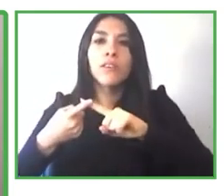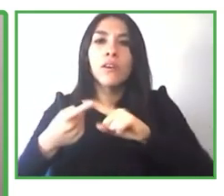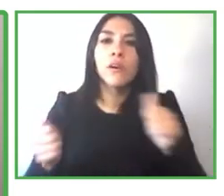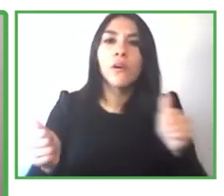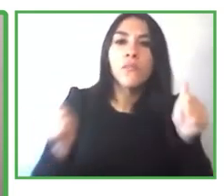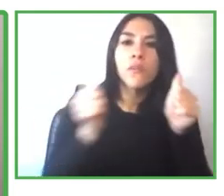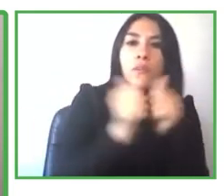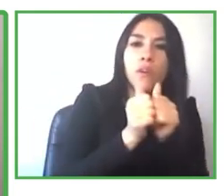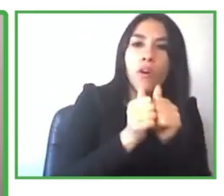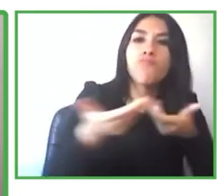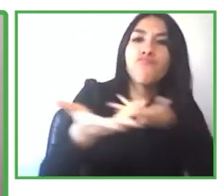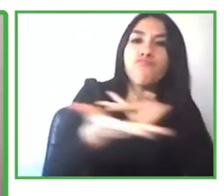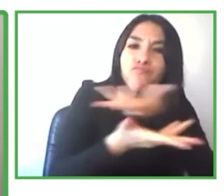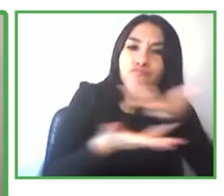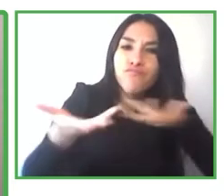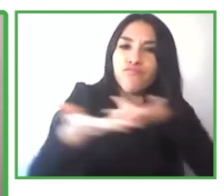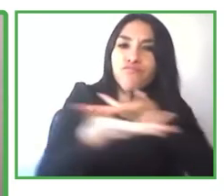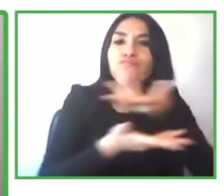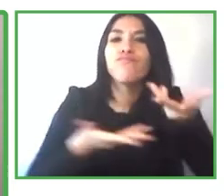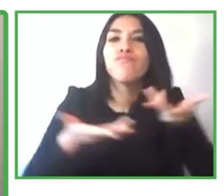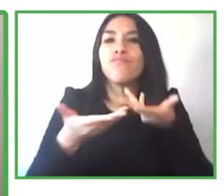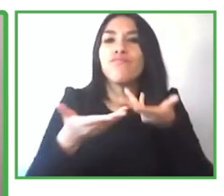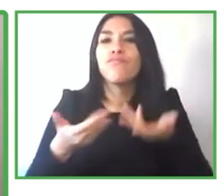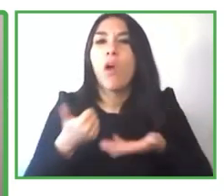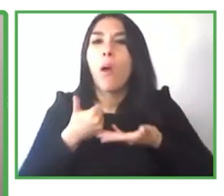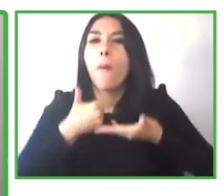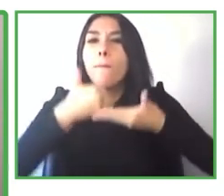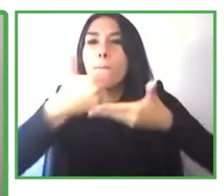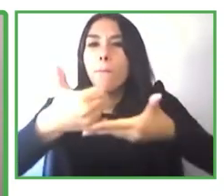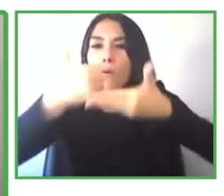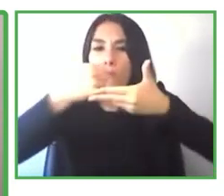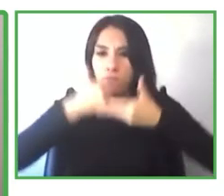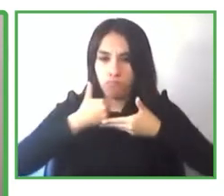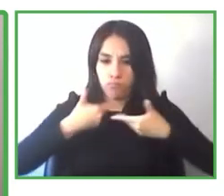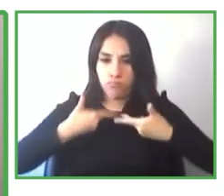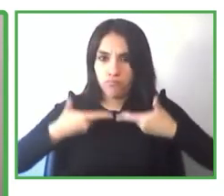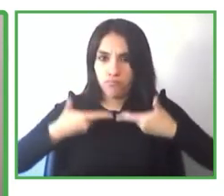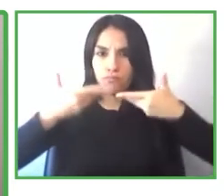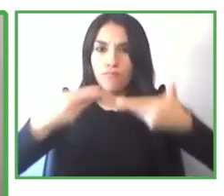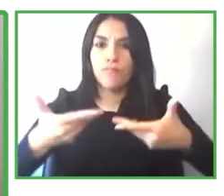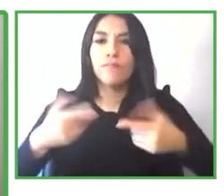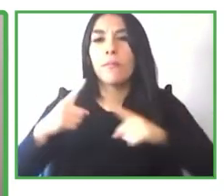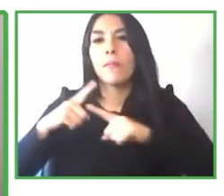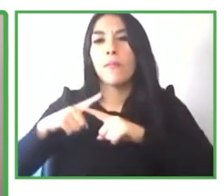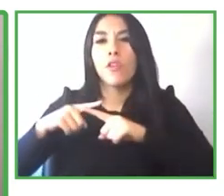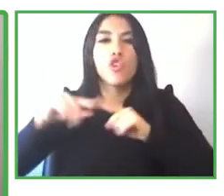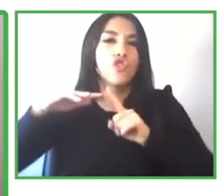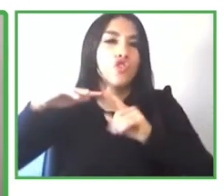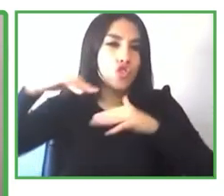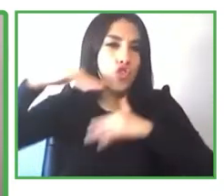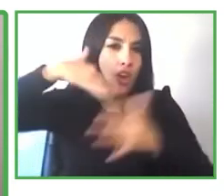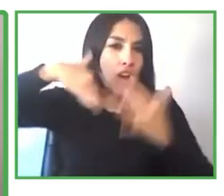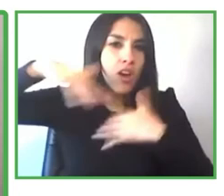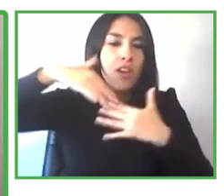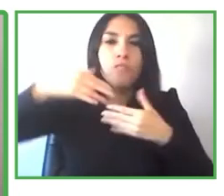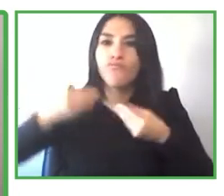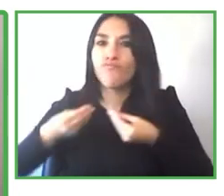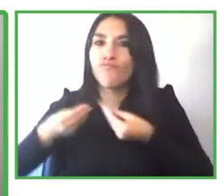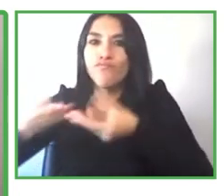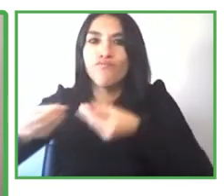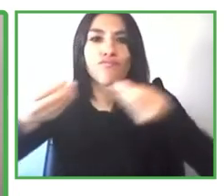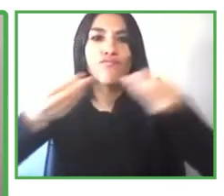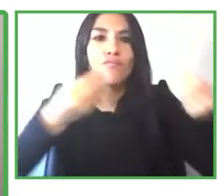que me dan una vida social también, que es maravilloso. Mi vida ha cambiado muchísimo desde que empecé con